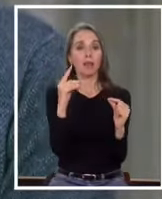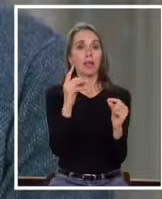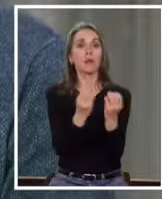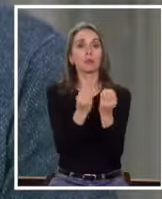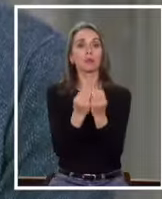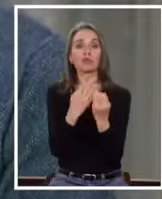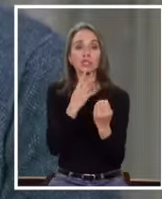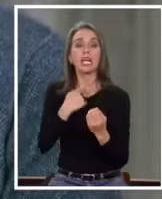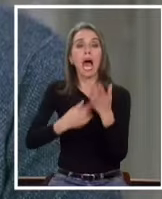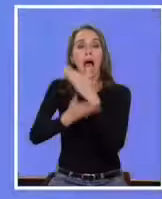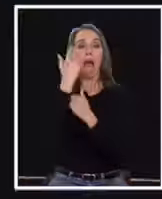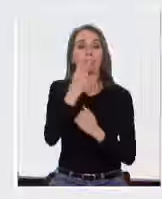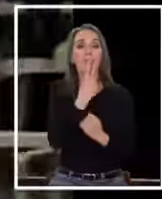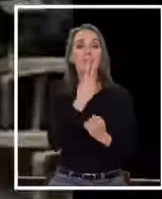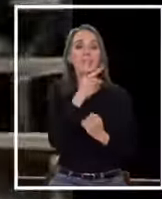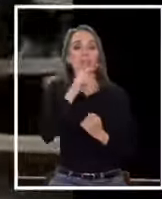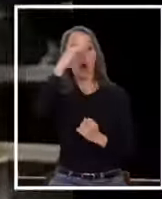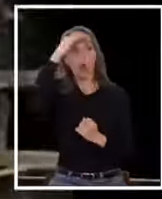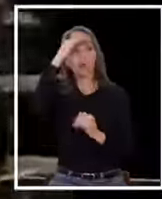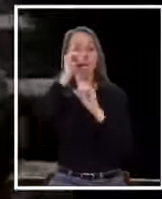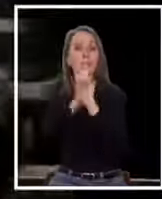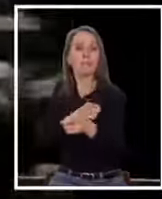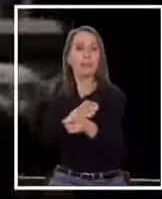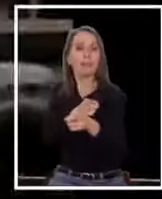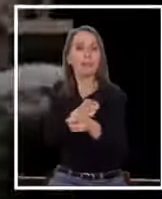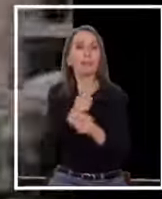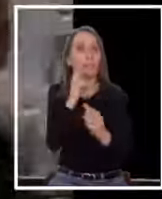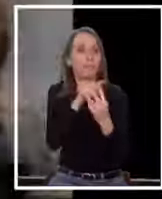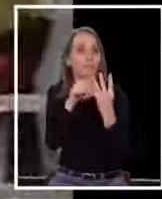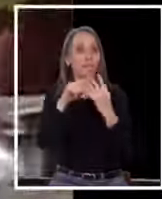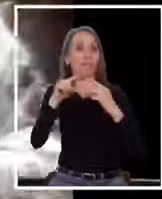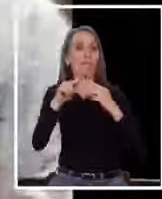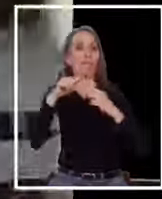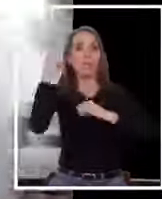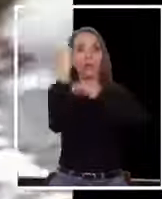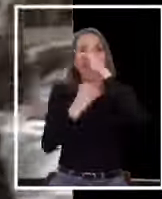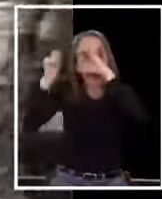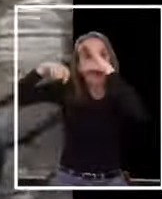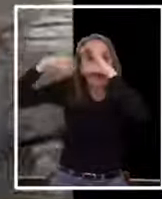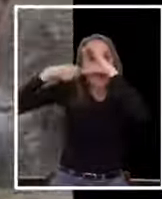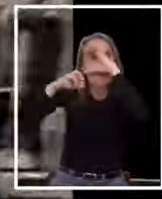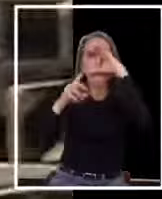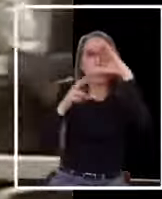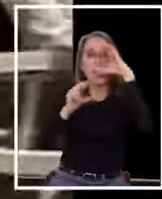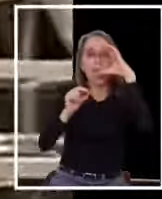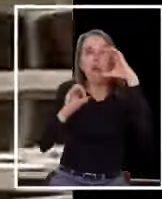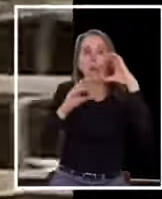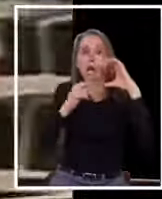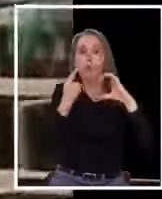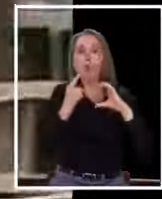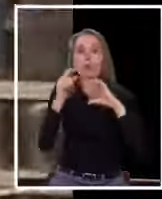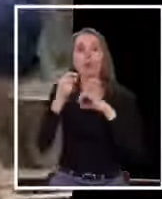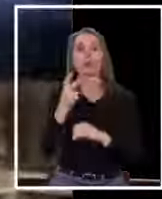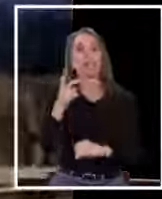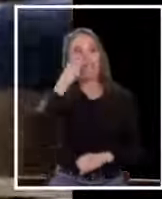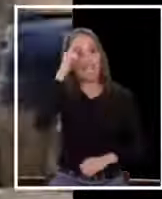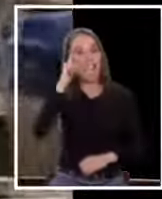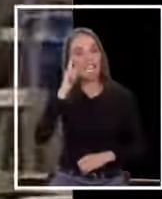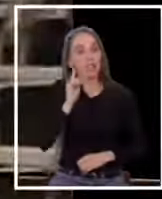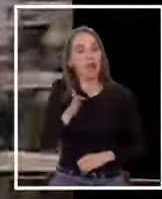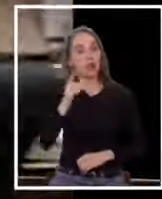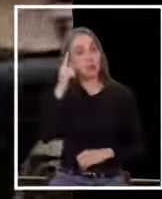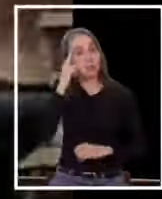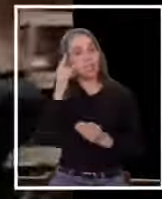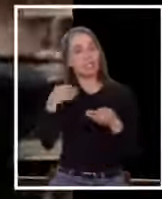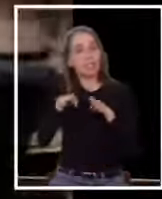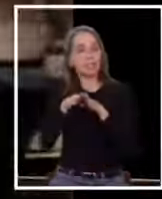habían convivido con algunos de ellos. Ustedes pueden apreciar estas tomas exclusivas de las cámaras de 60 minutos. Las heridas estaban lejos